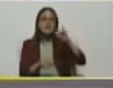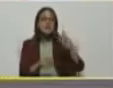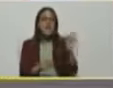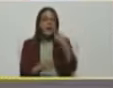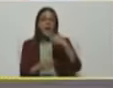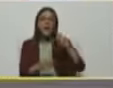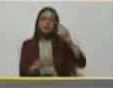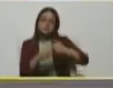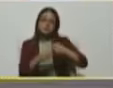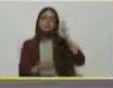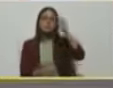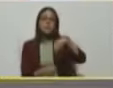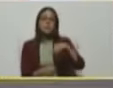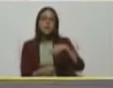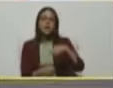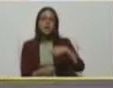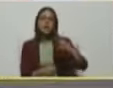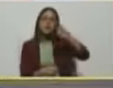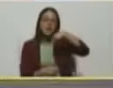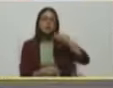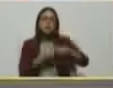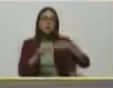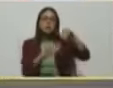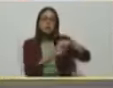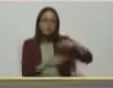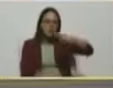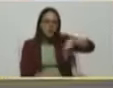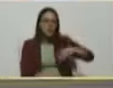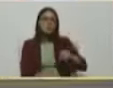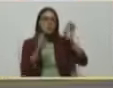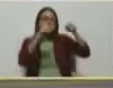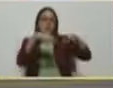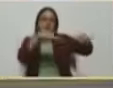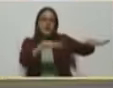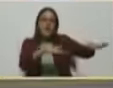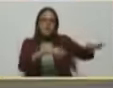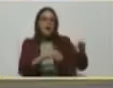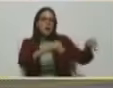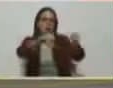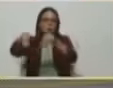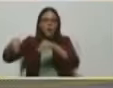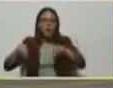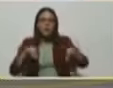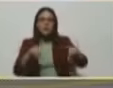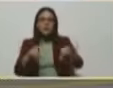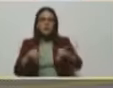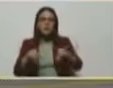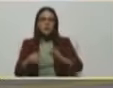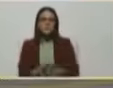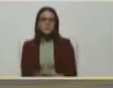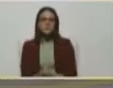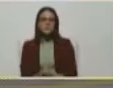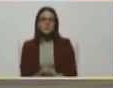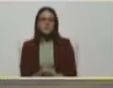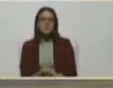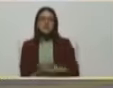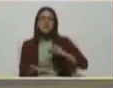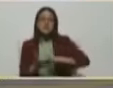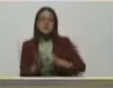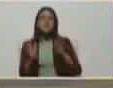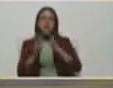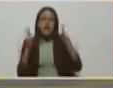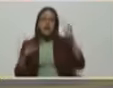gasíferos que están allí, en el mar, en la tierra. Es un gran acuerdo